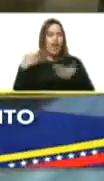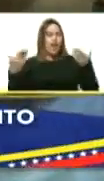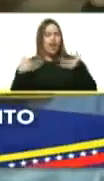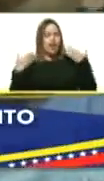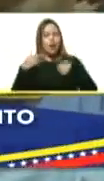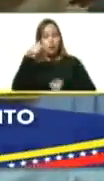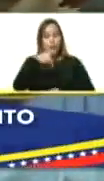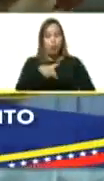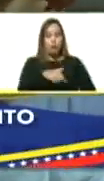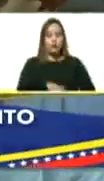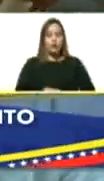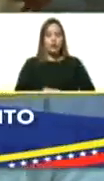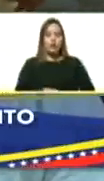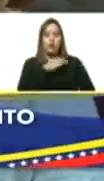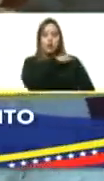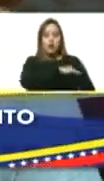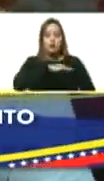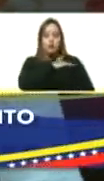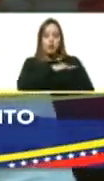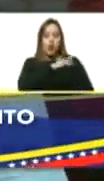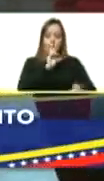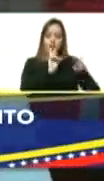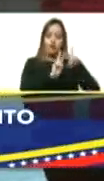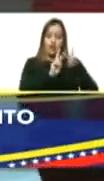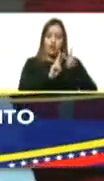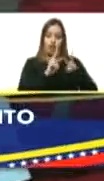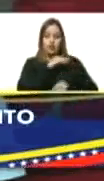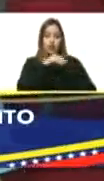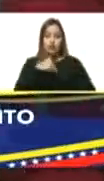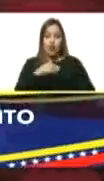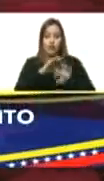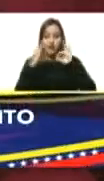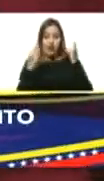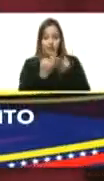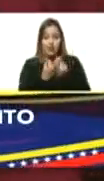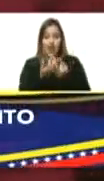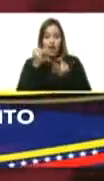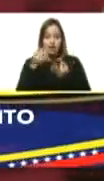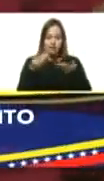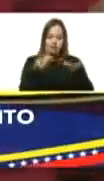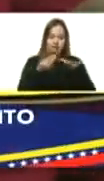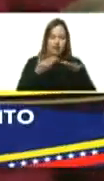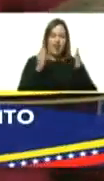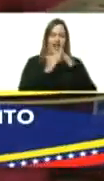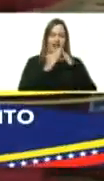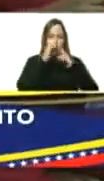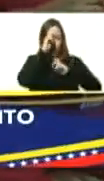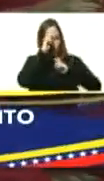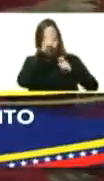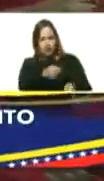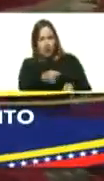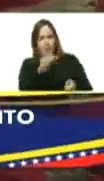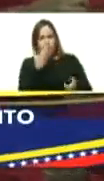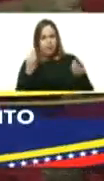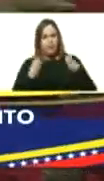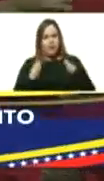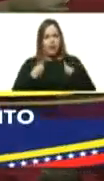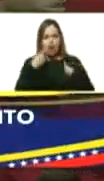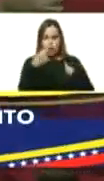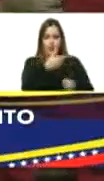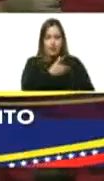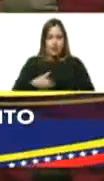que hoy, con esta Gran Misión Vivienda Venezuela, nosotros, como familia, estamos recibiendo un hogar digno para el vivir viviendo, como lo dijo nuestro comandante Chávez,